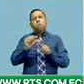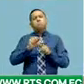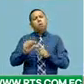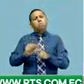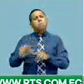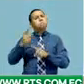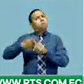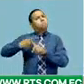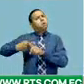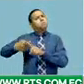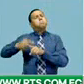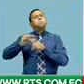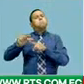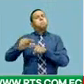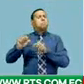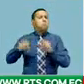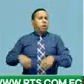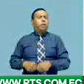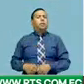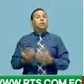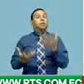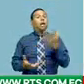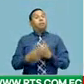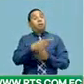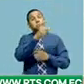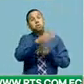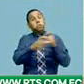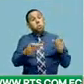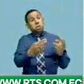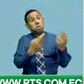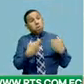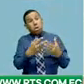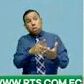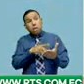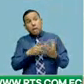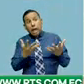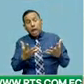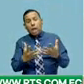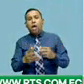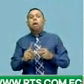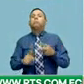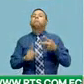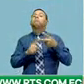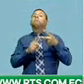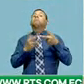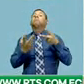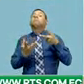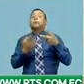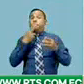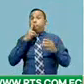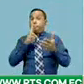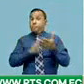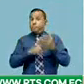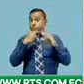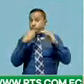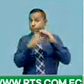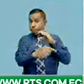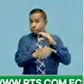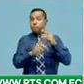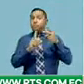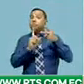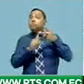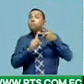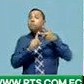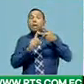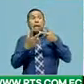exista respuesta de parte del usuario del servicio, procederían a la segunda fase que sí incluye una